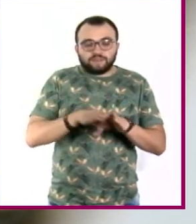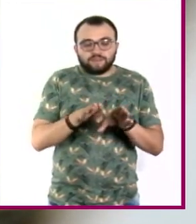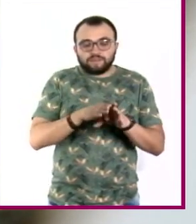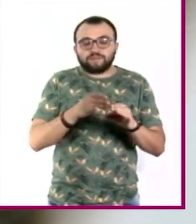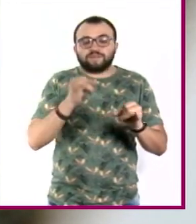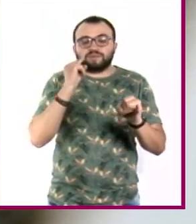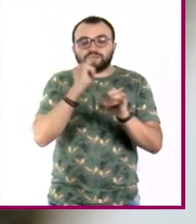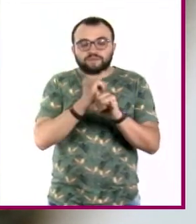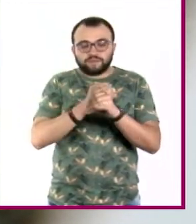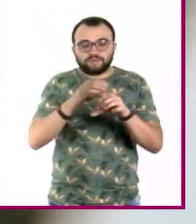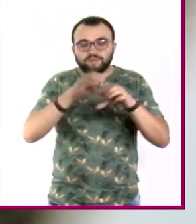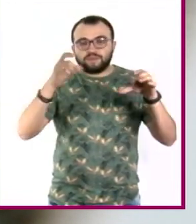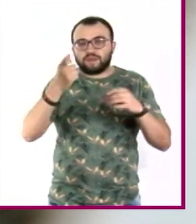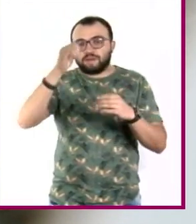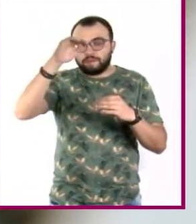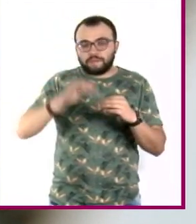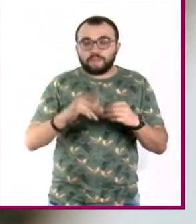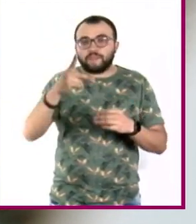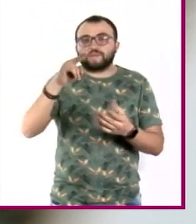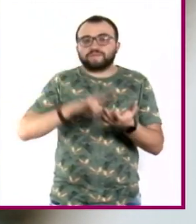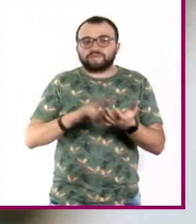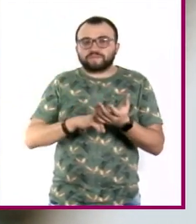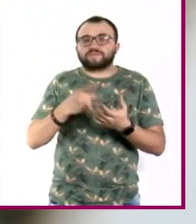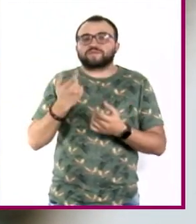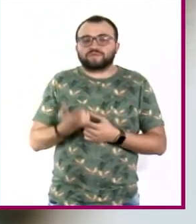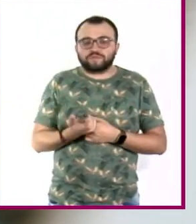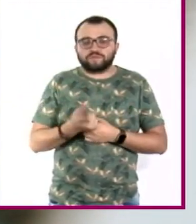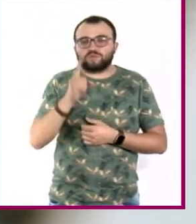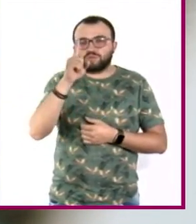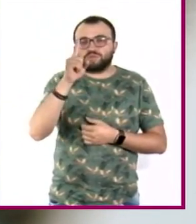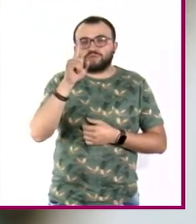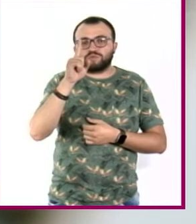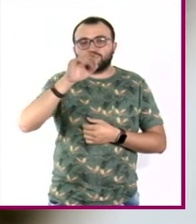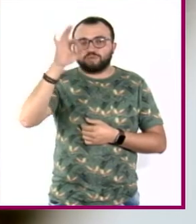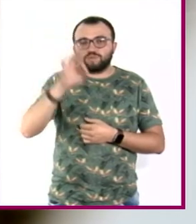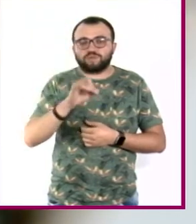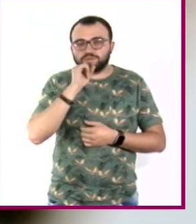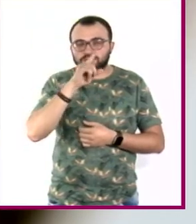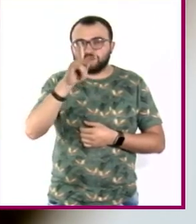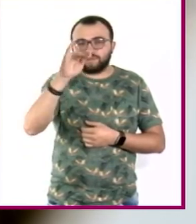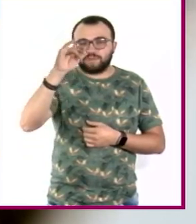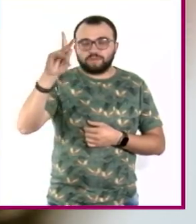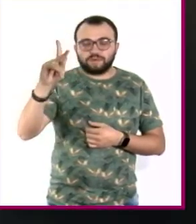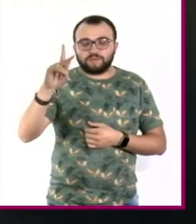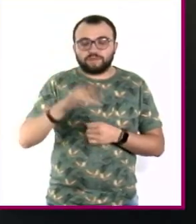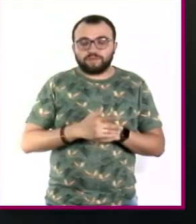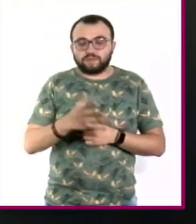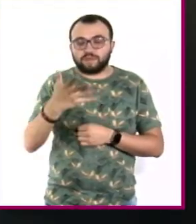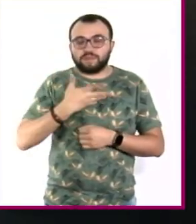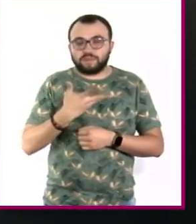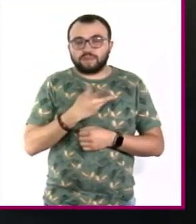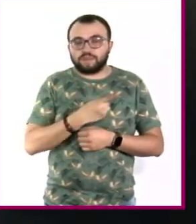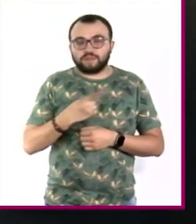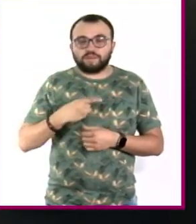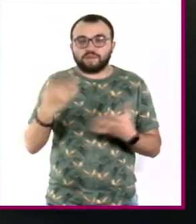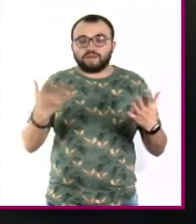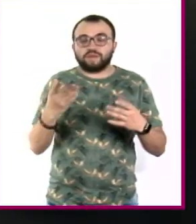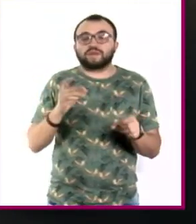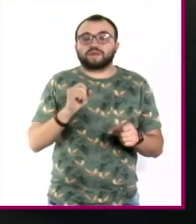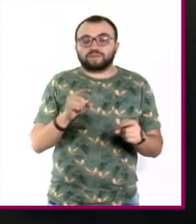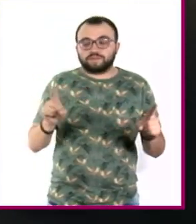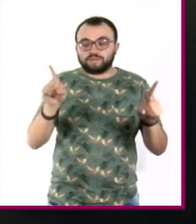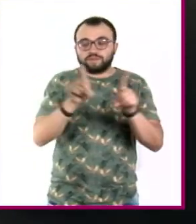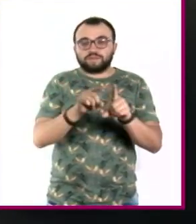ancha de bajo precio. Su costo sería de alrededor del 1% del PIB y tendría que hacerse en conjunto con el sector